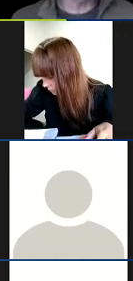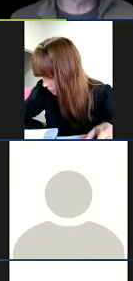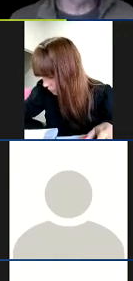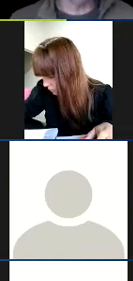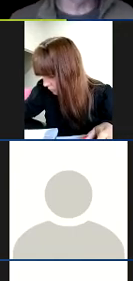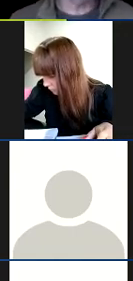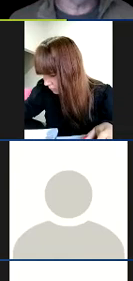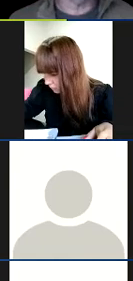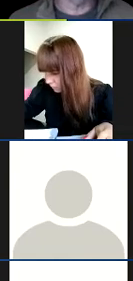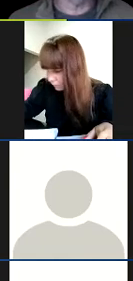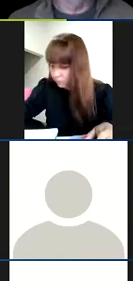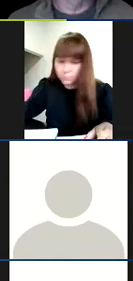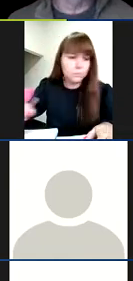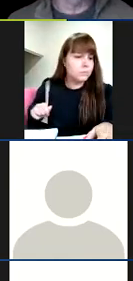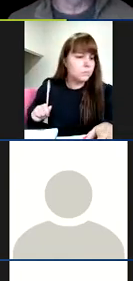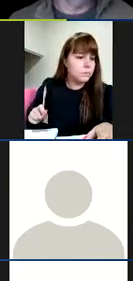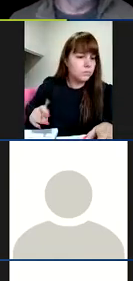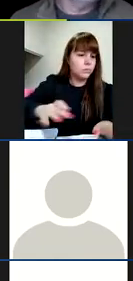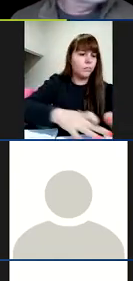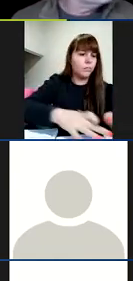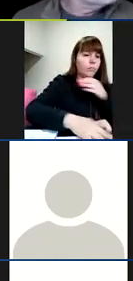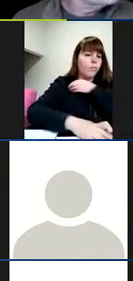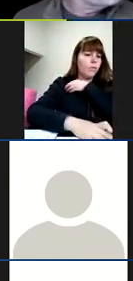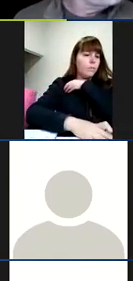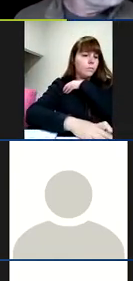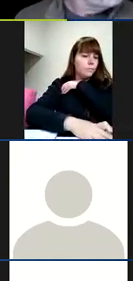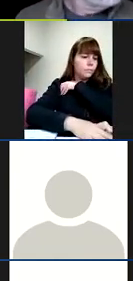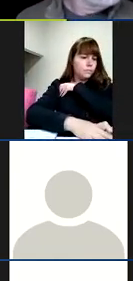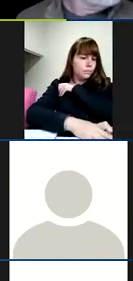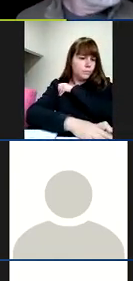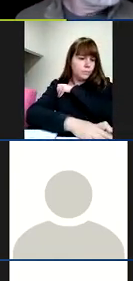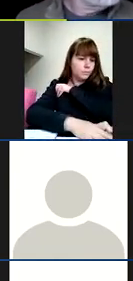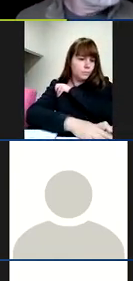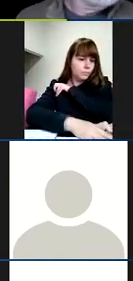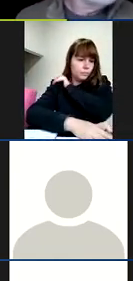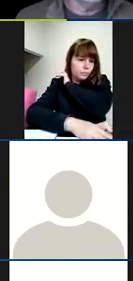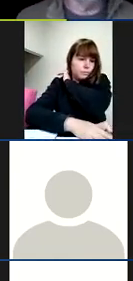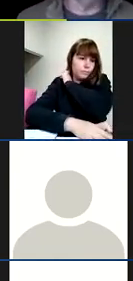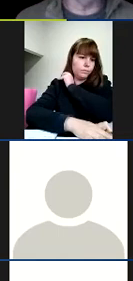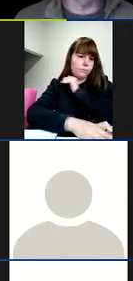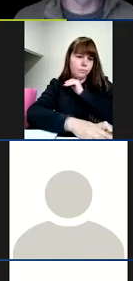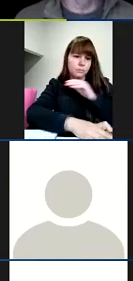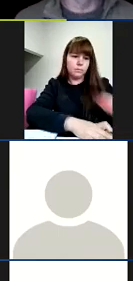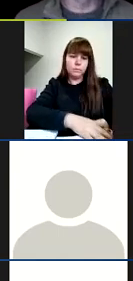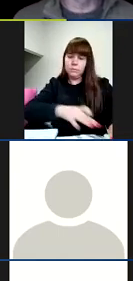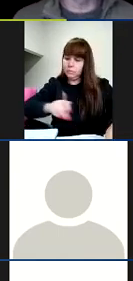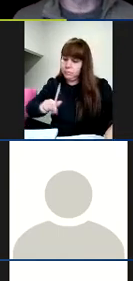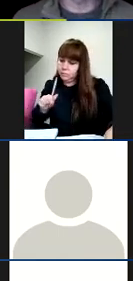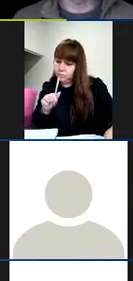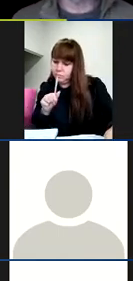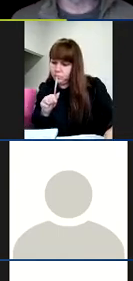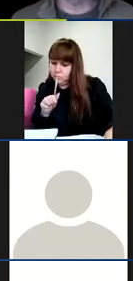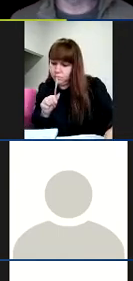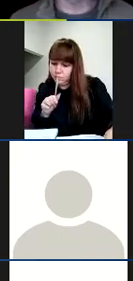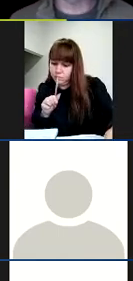la mención de los aportes, que es importante. Porque para determinar